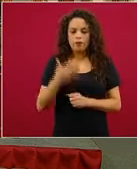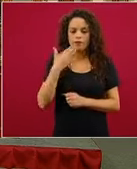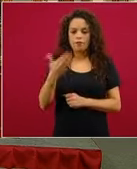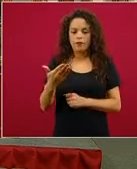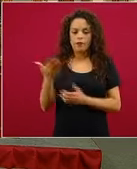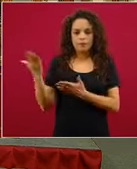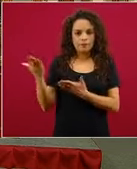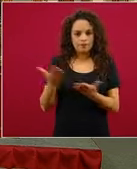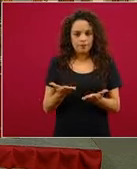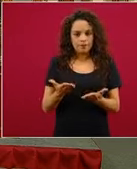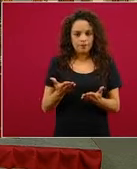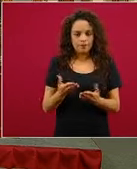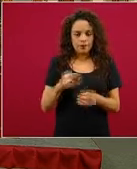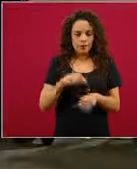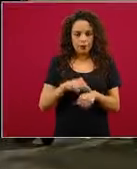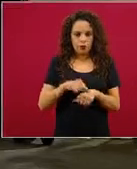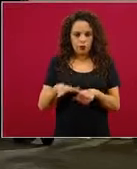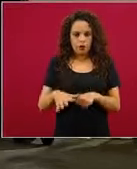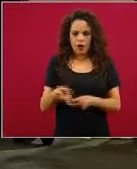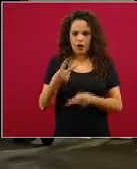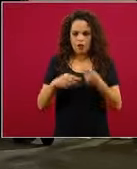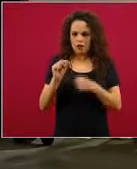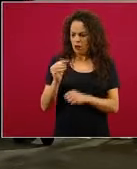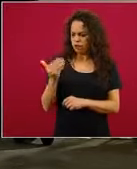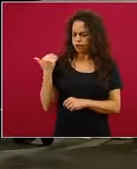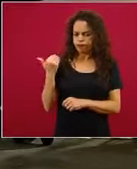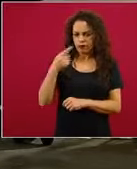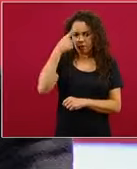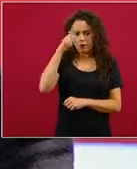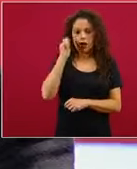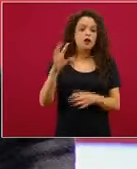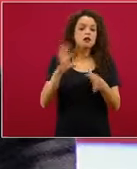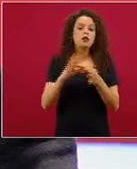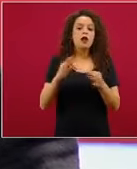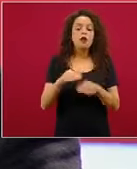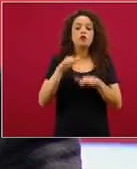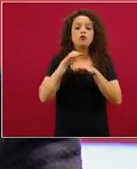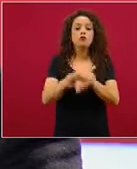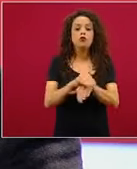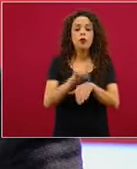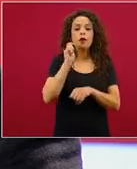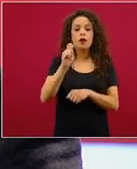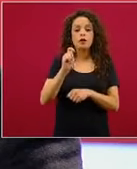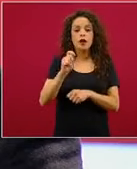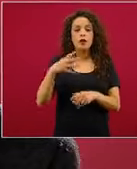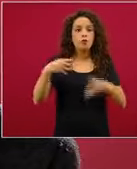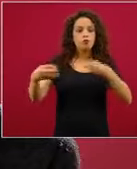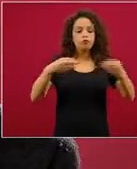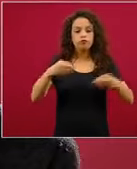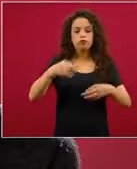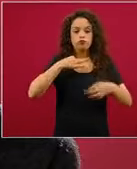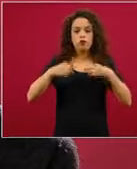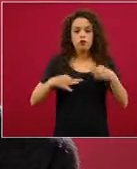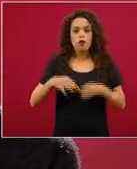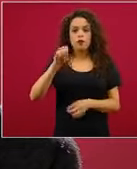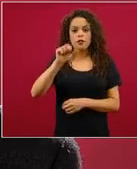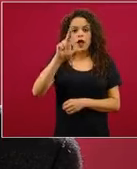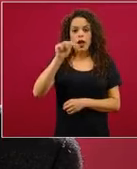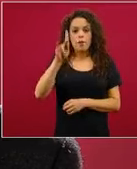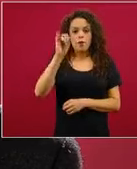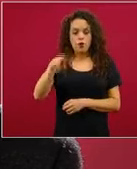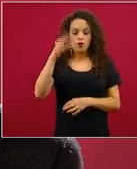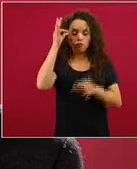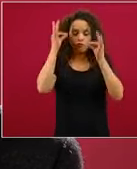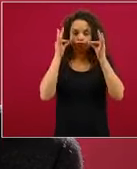doctora Santa Ceballos. Ella vino hace algunos días a hablar del brote de sarampión que ella encabezó el grupo técnico que estudió este